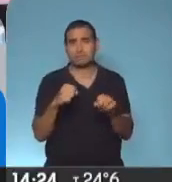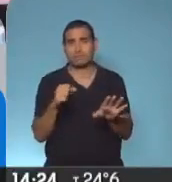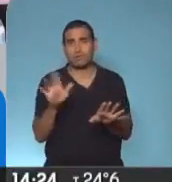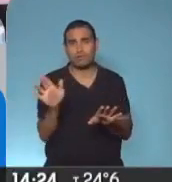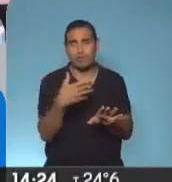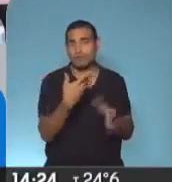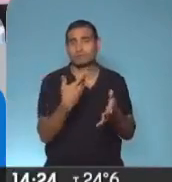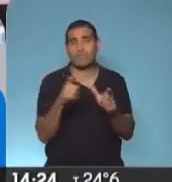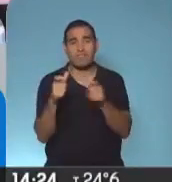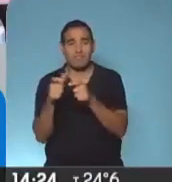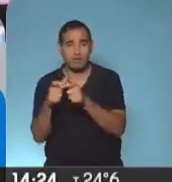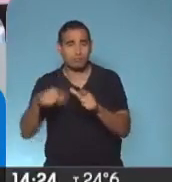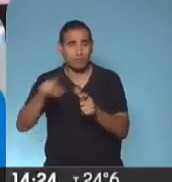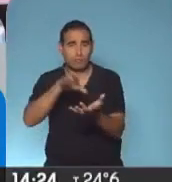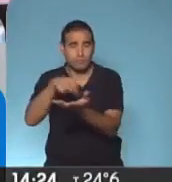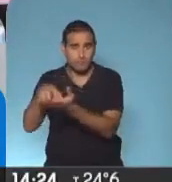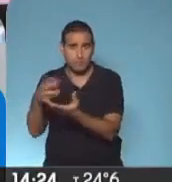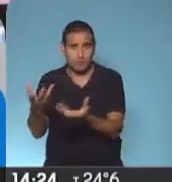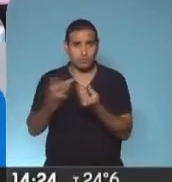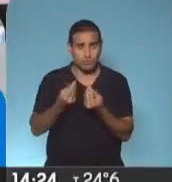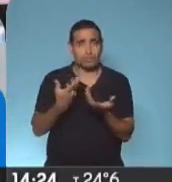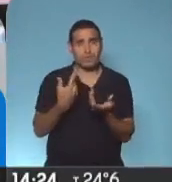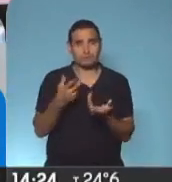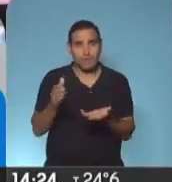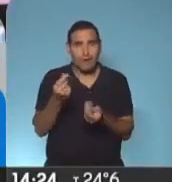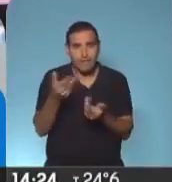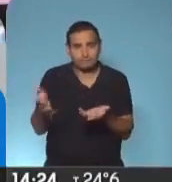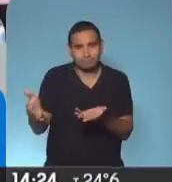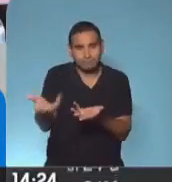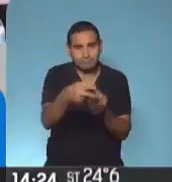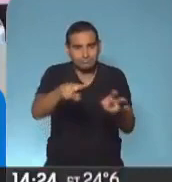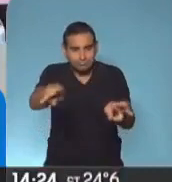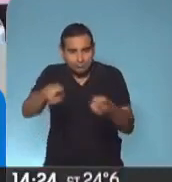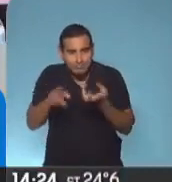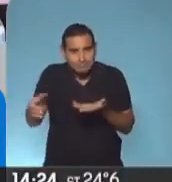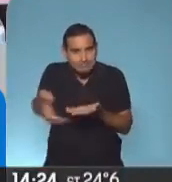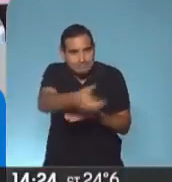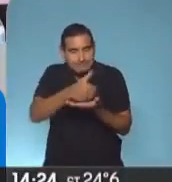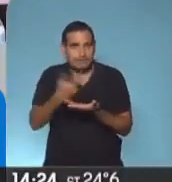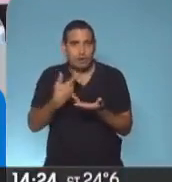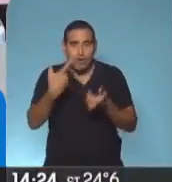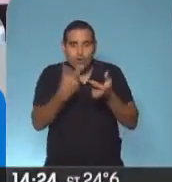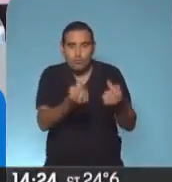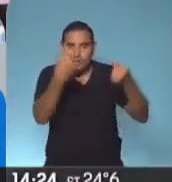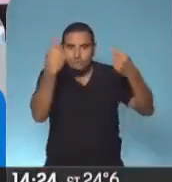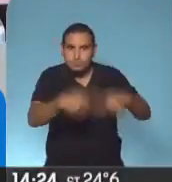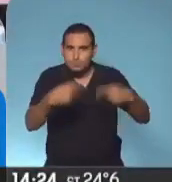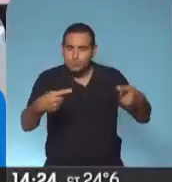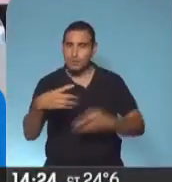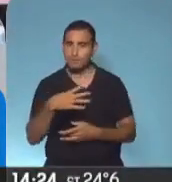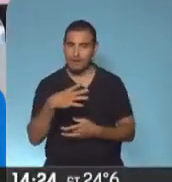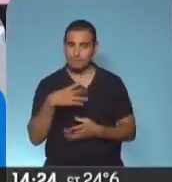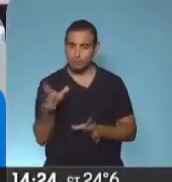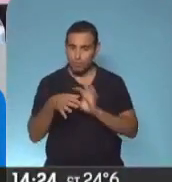las discográficas que se han unido para, bueno, poder recaudar más, para poder comprar todos los insumos que hacen falta para